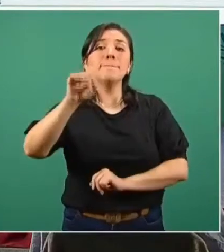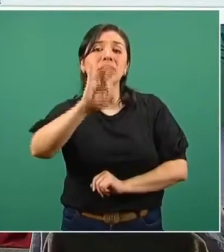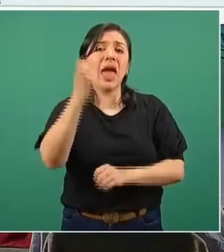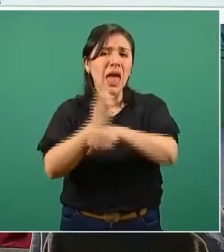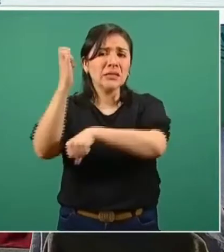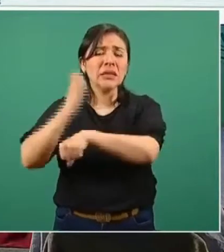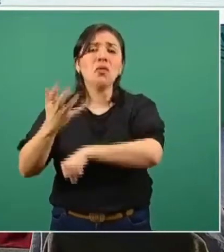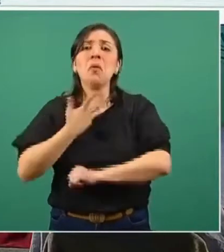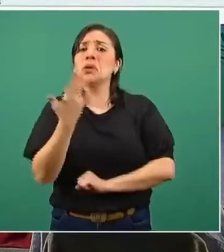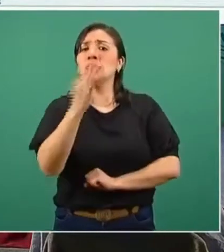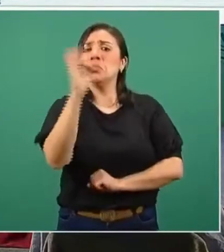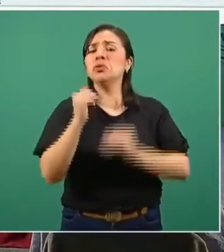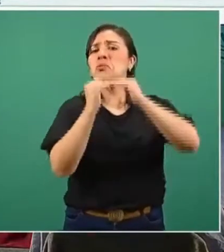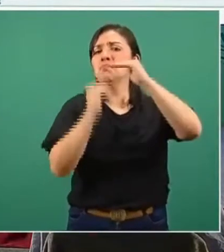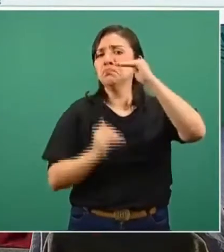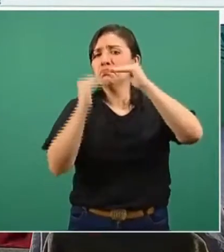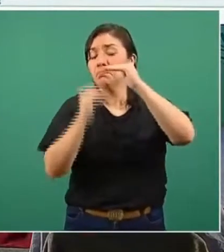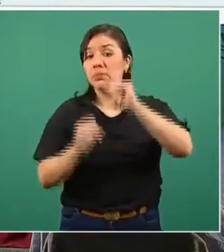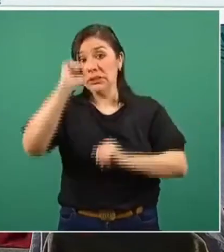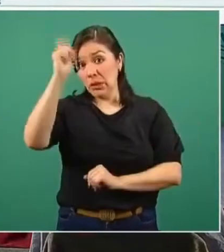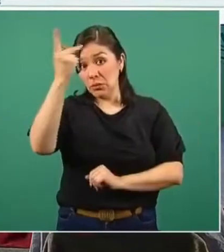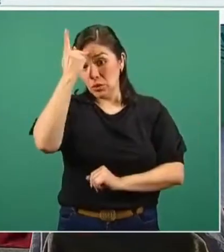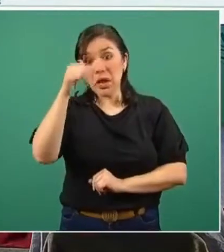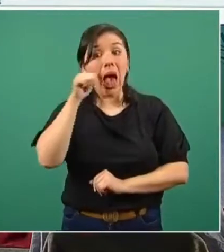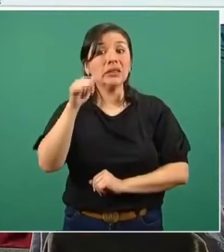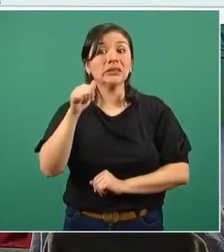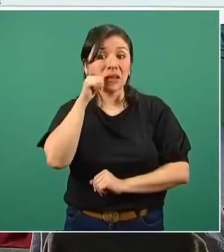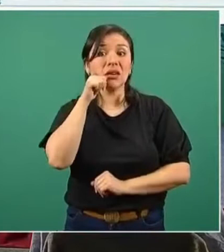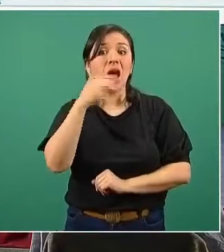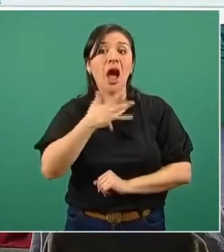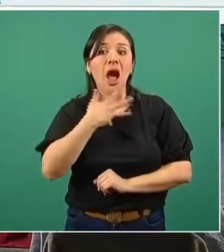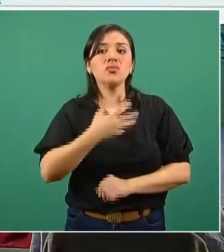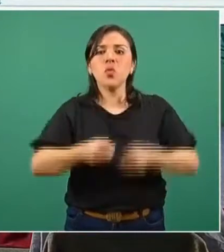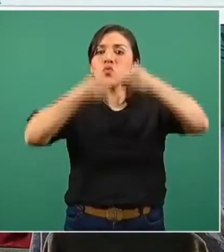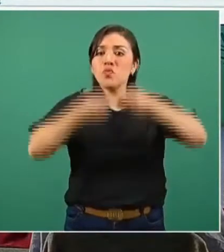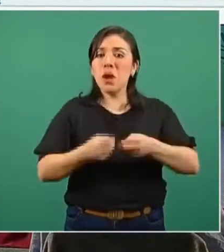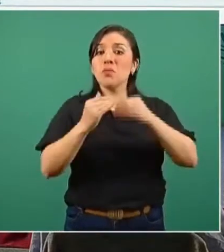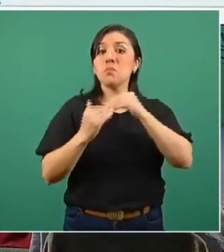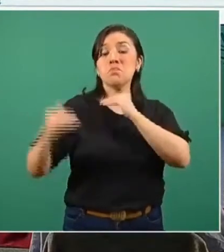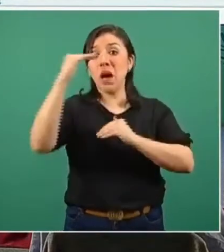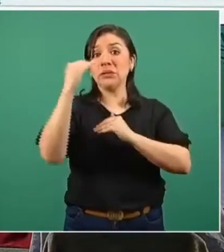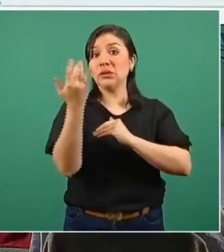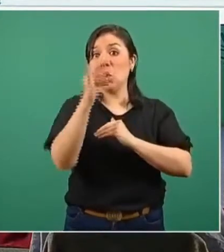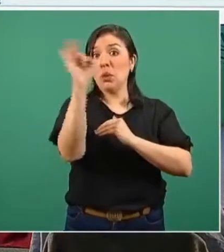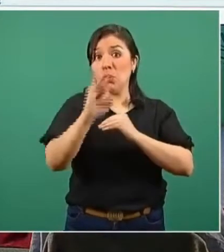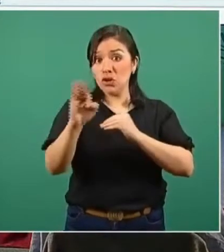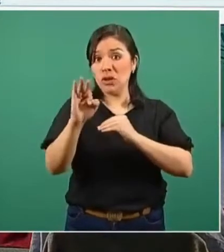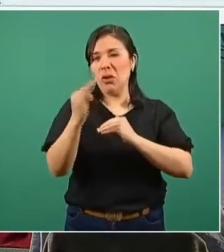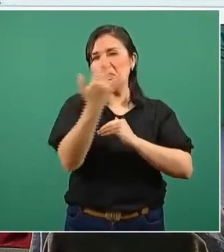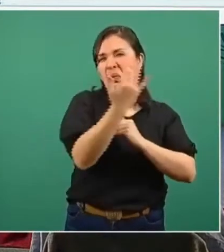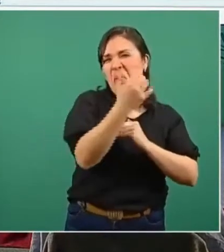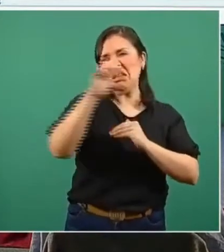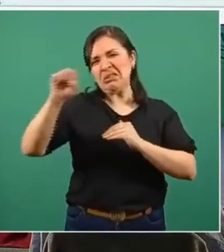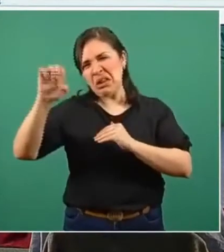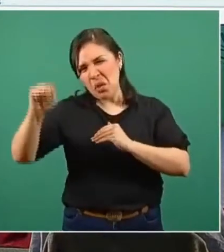del 50%. San Luis Potosí ayer tenía una ocupación mayor al 50%, entre el 50 y